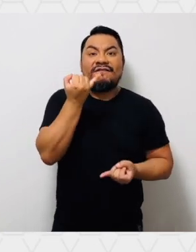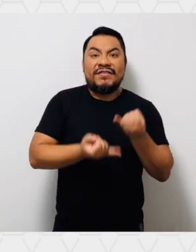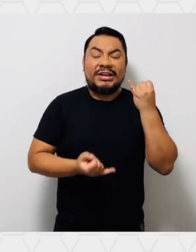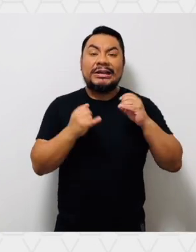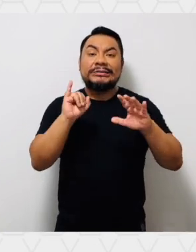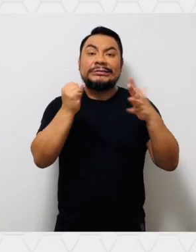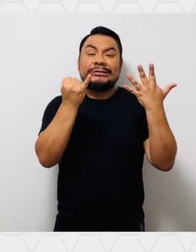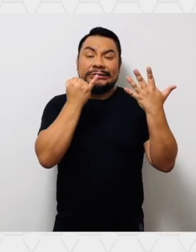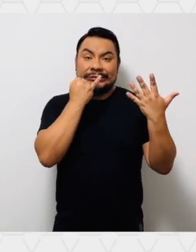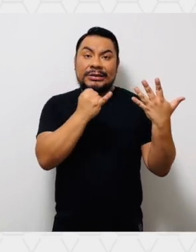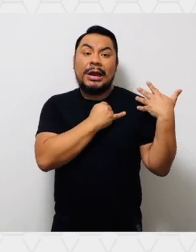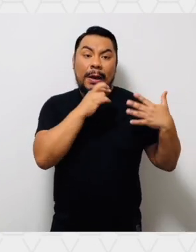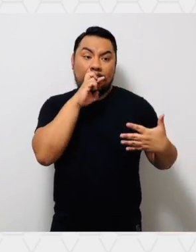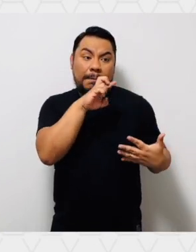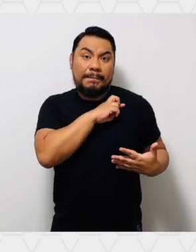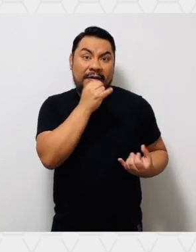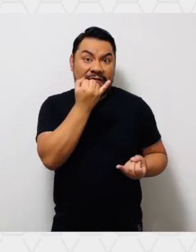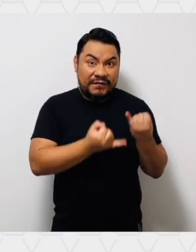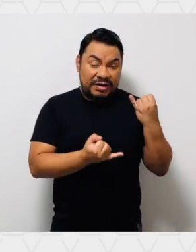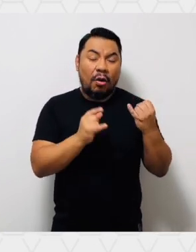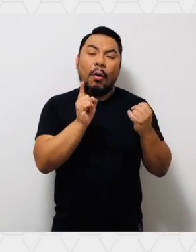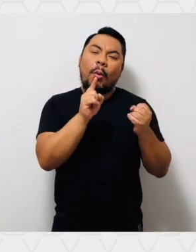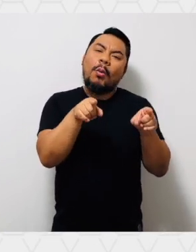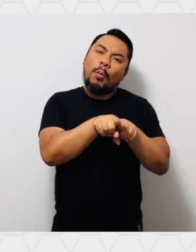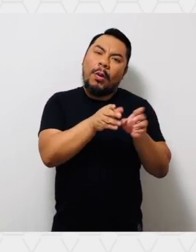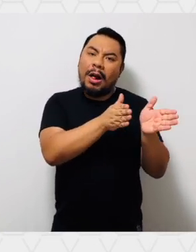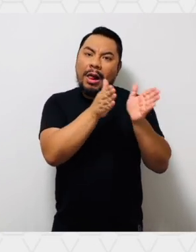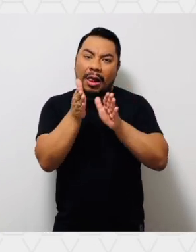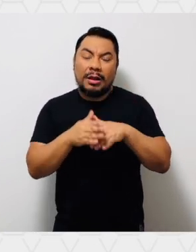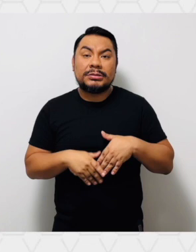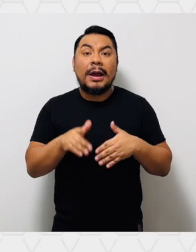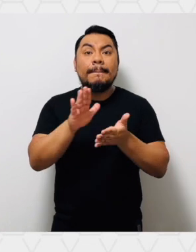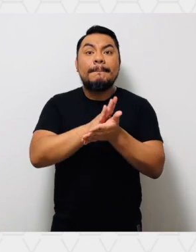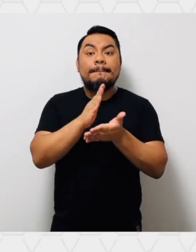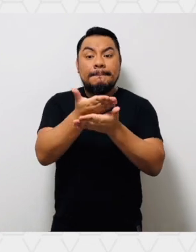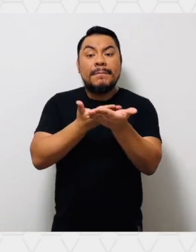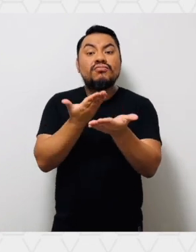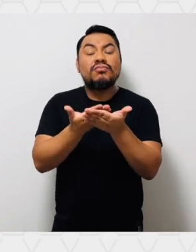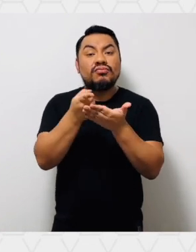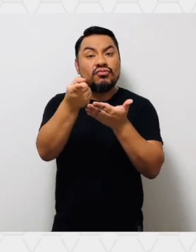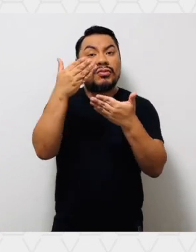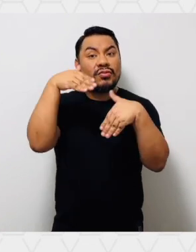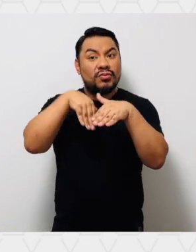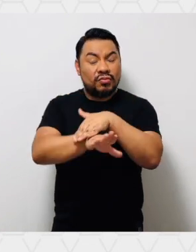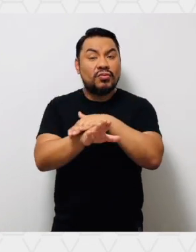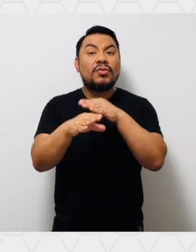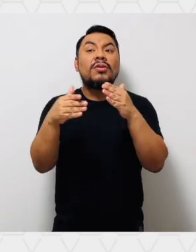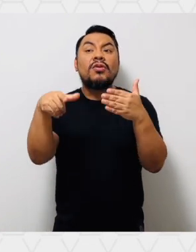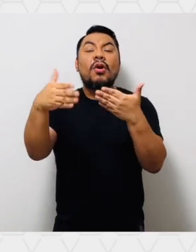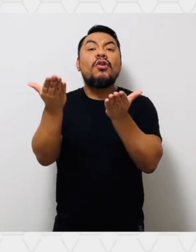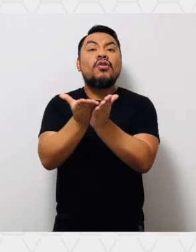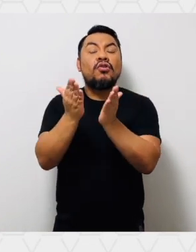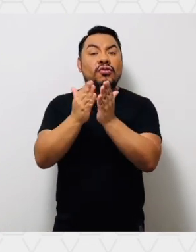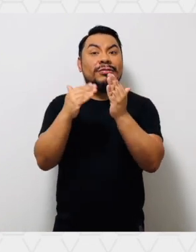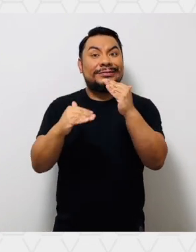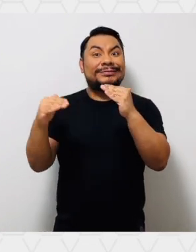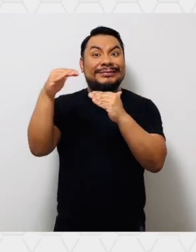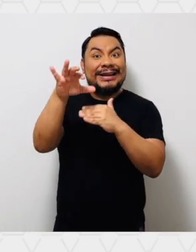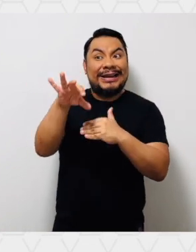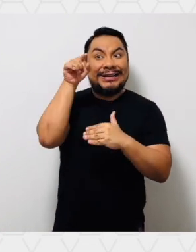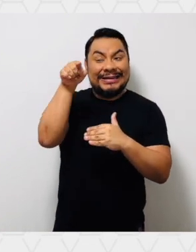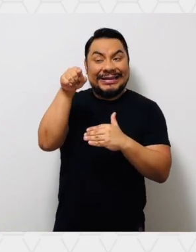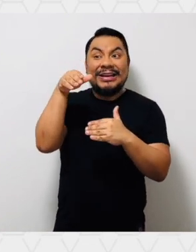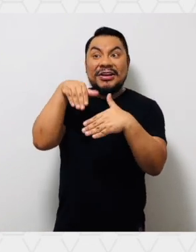la culminación del sexto grado de educación primaria o su equivalente. La constancia que acredite tu admisión a una institución de educación